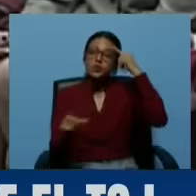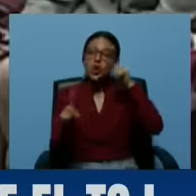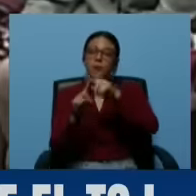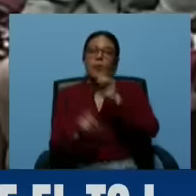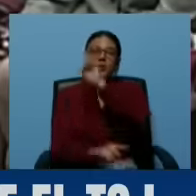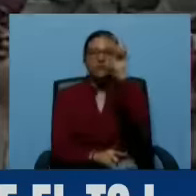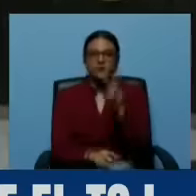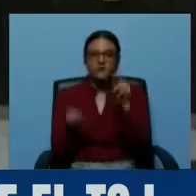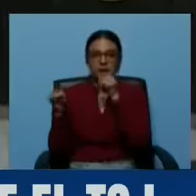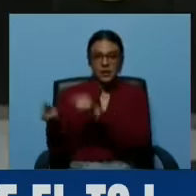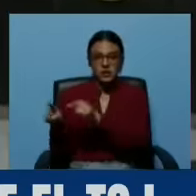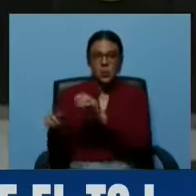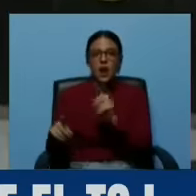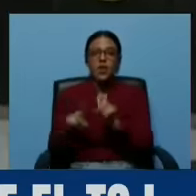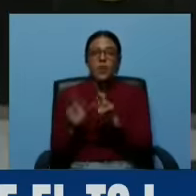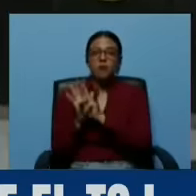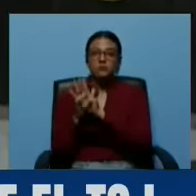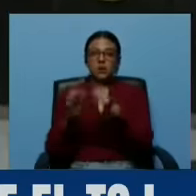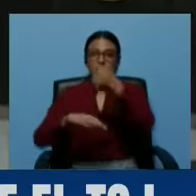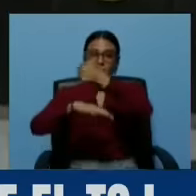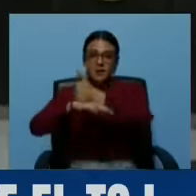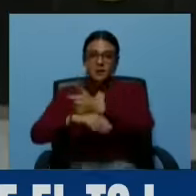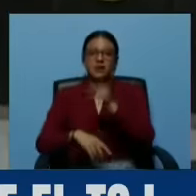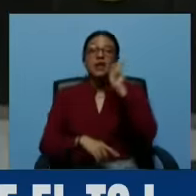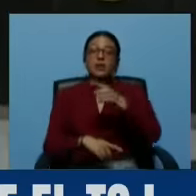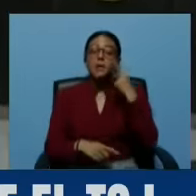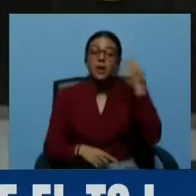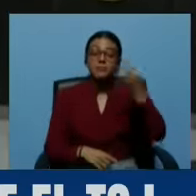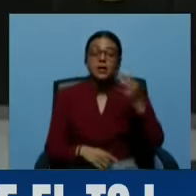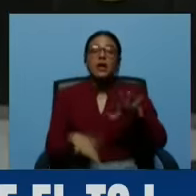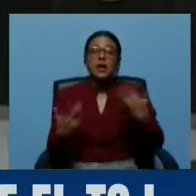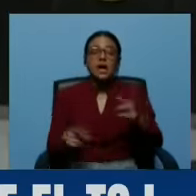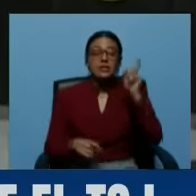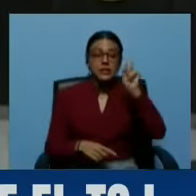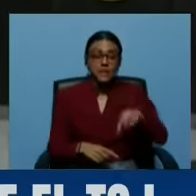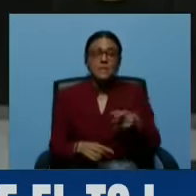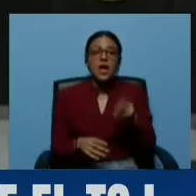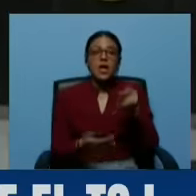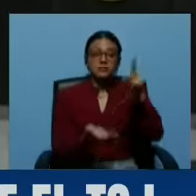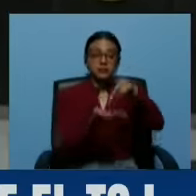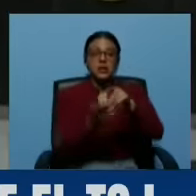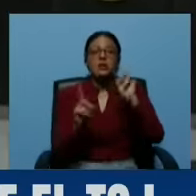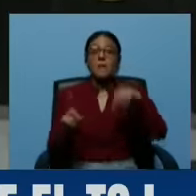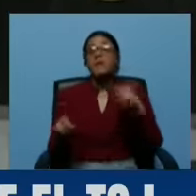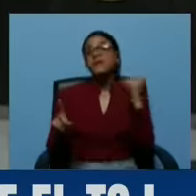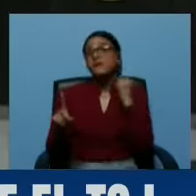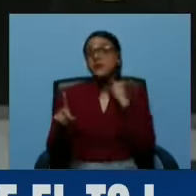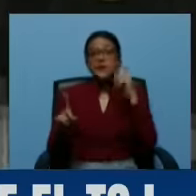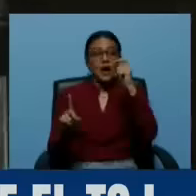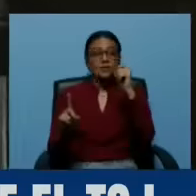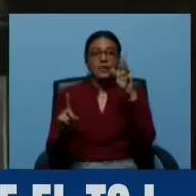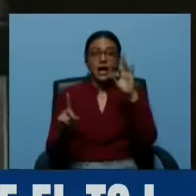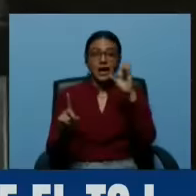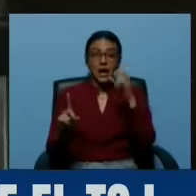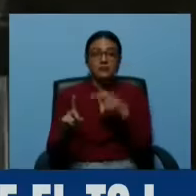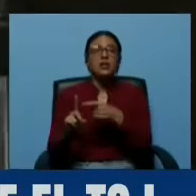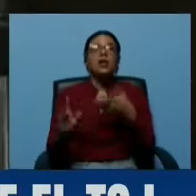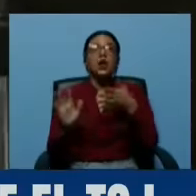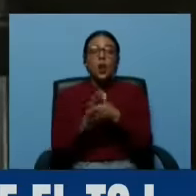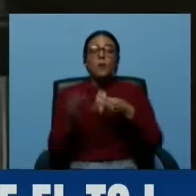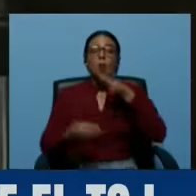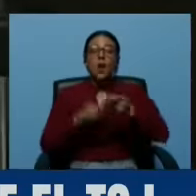Venezuela. Asimismo, se deja constancia que se encuentra presente el doctor Tarek William Saab en el carácter de